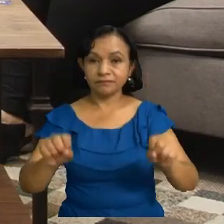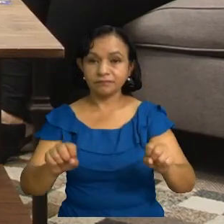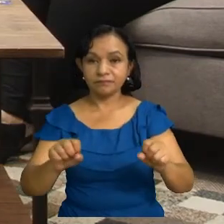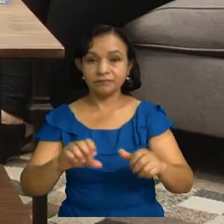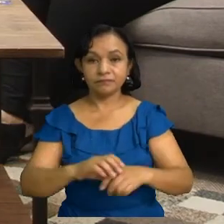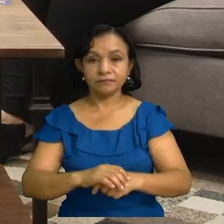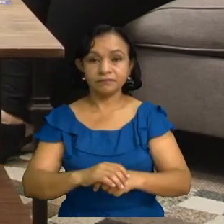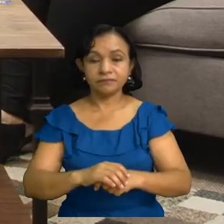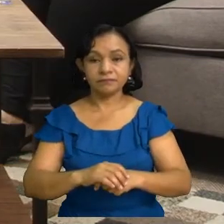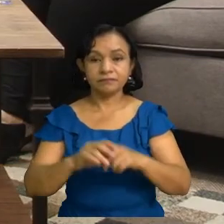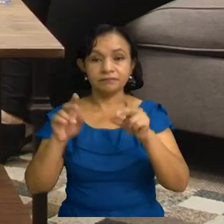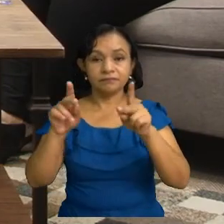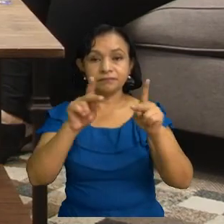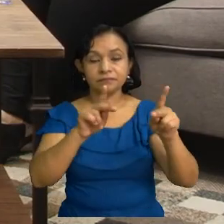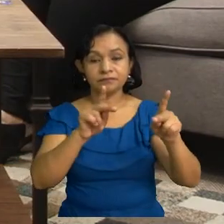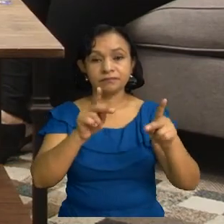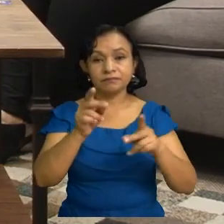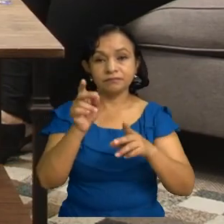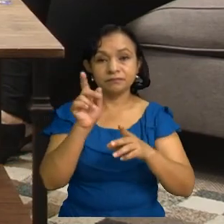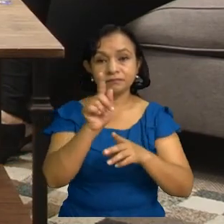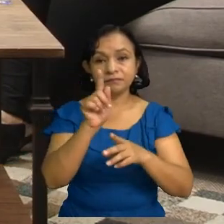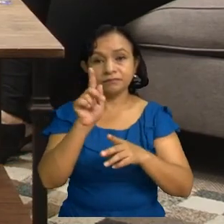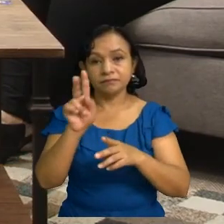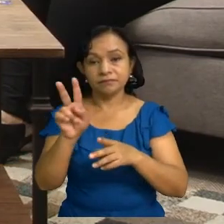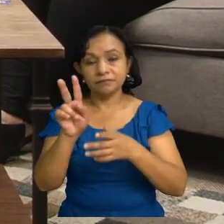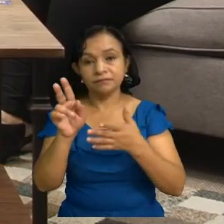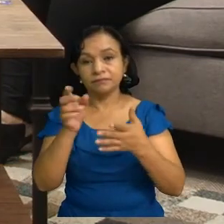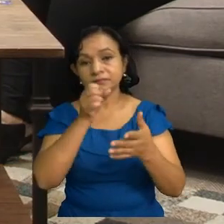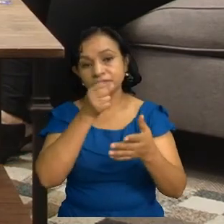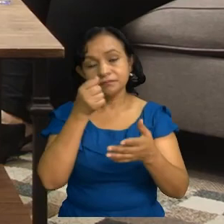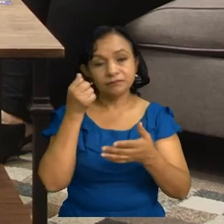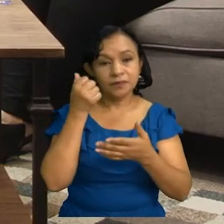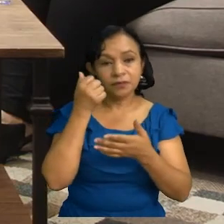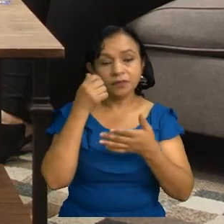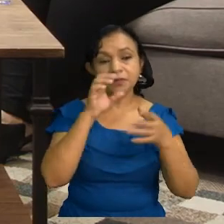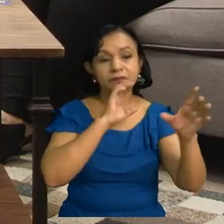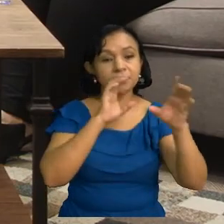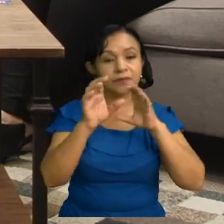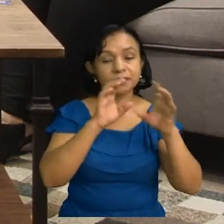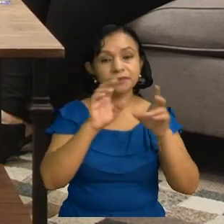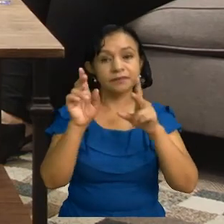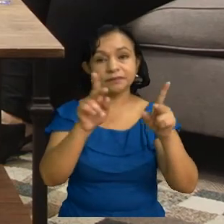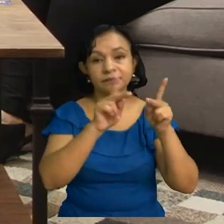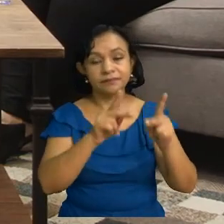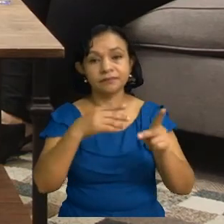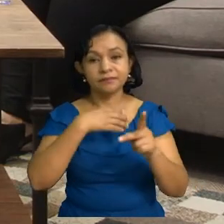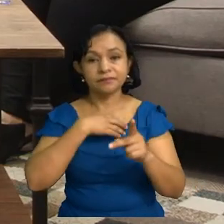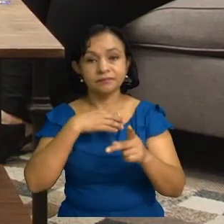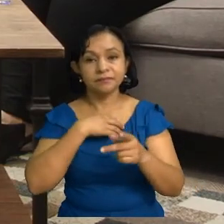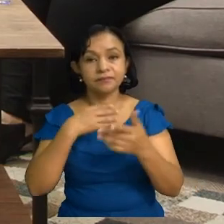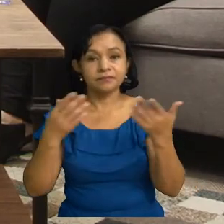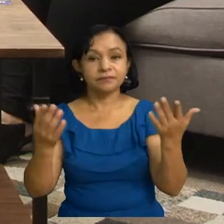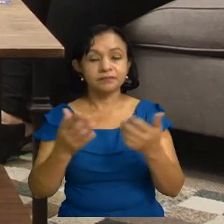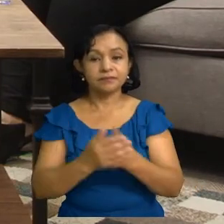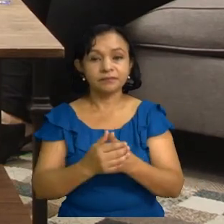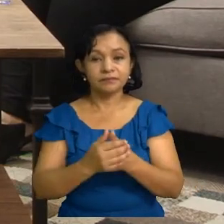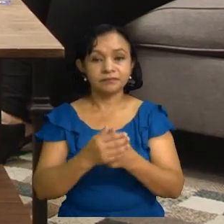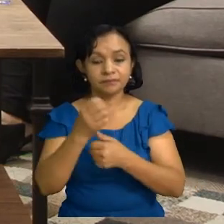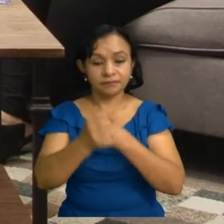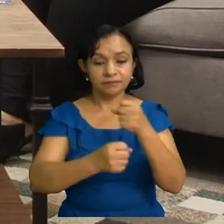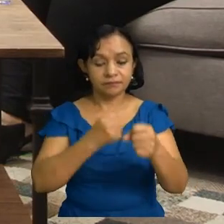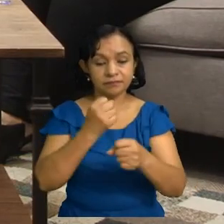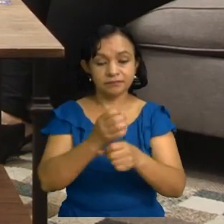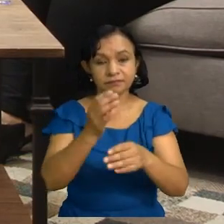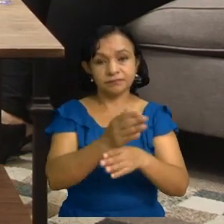nuestros comunicadores en el tema patrimonio natural que eso es muy importante ya lo hicimos a finales del año pasado